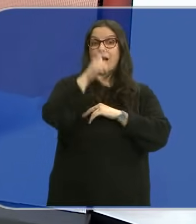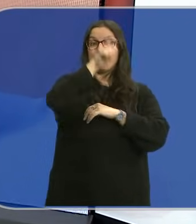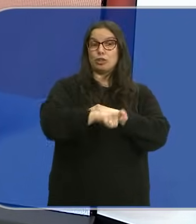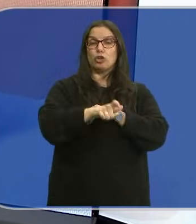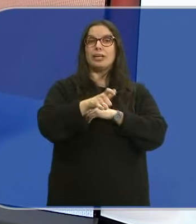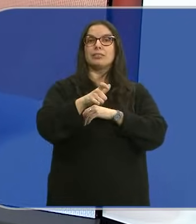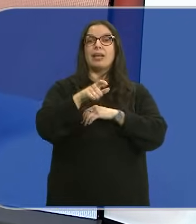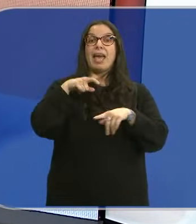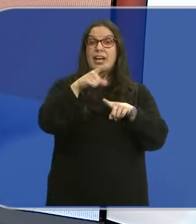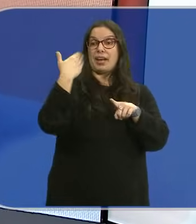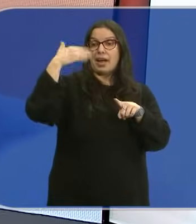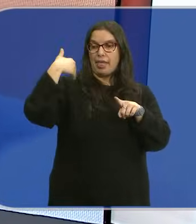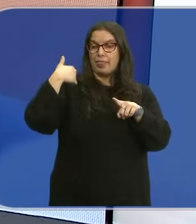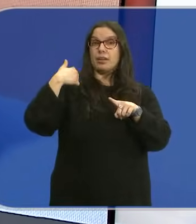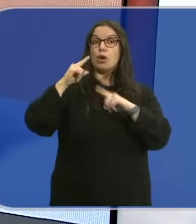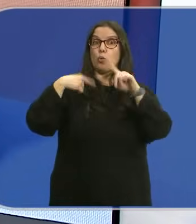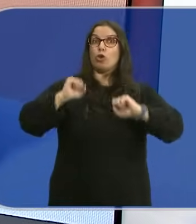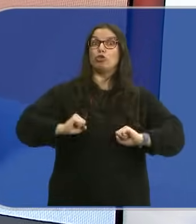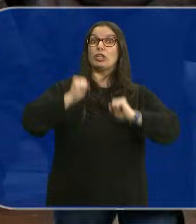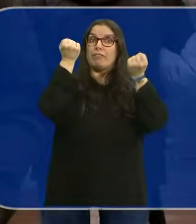fueran recordados por su historial médico.